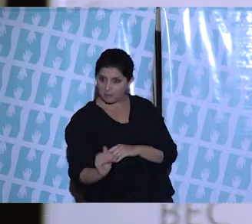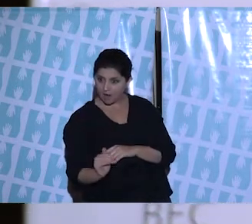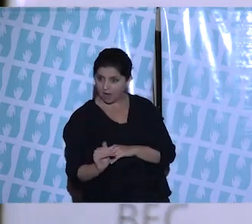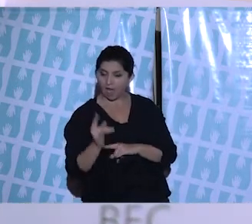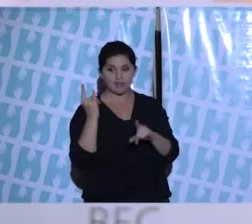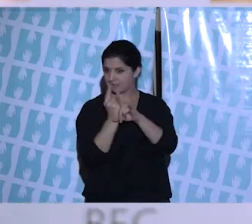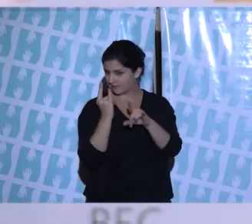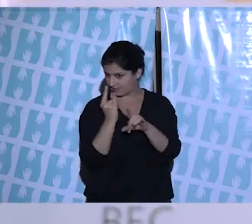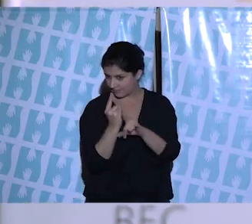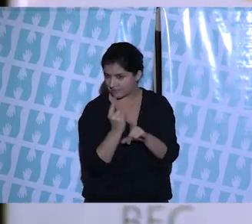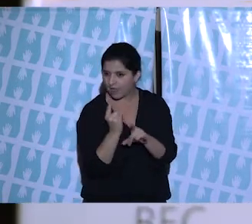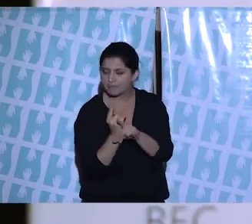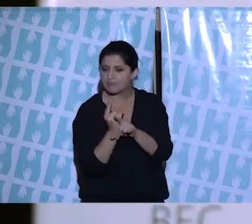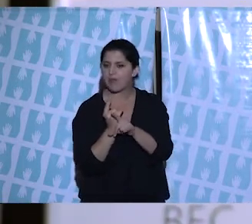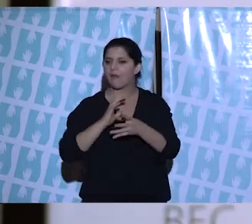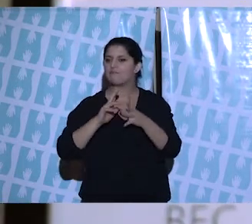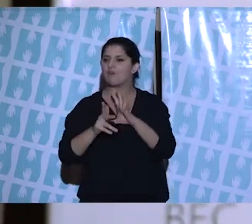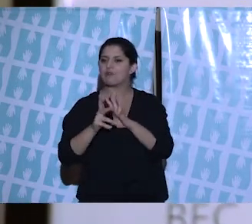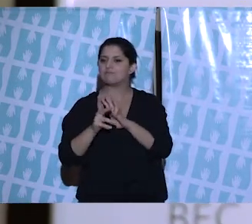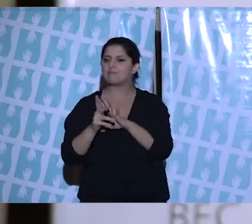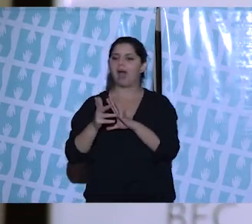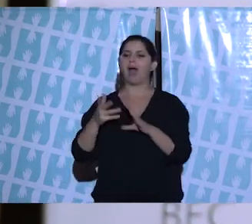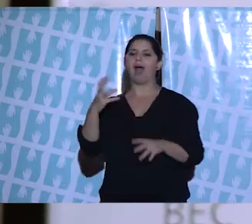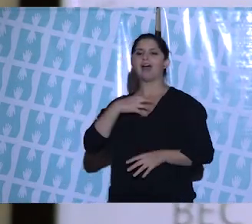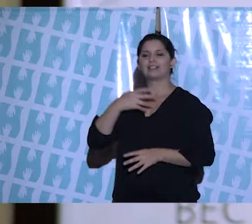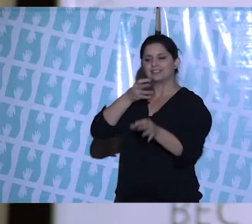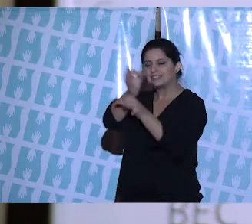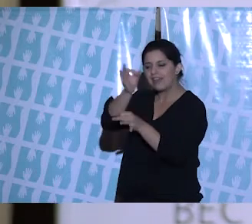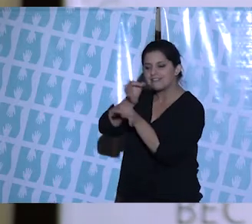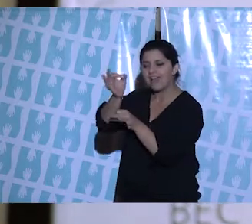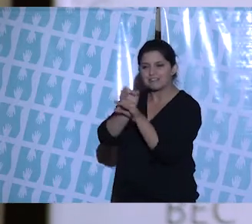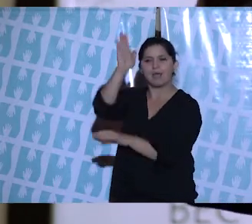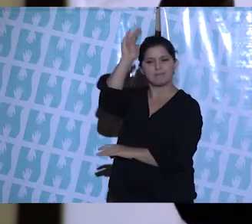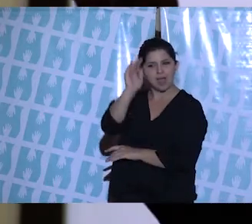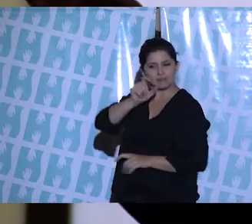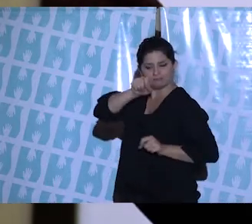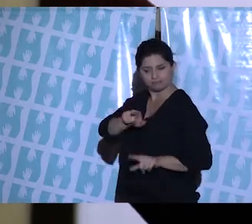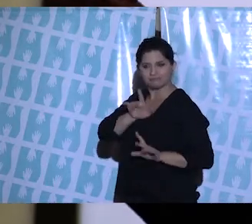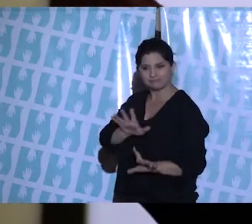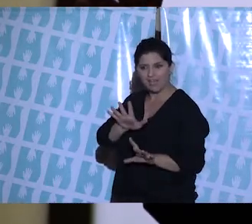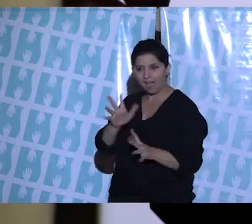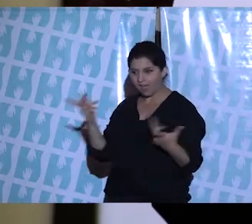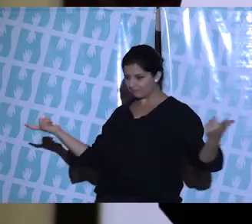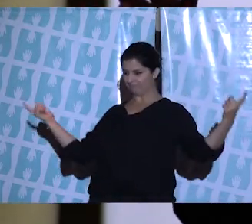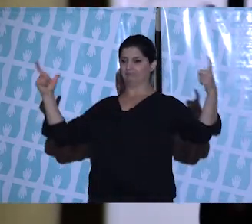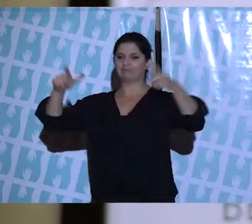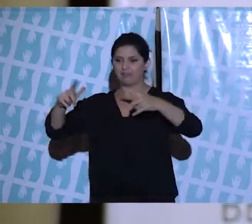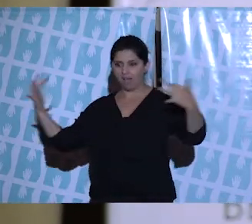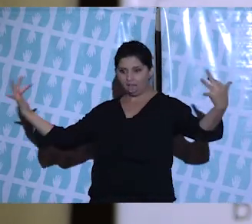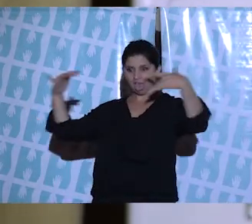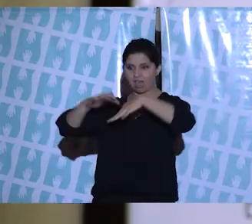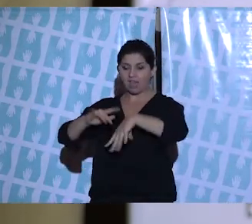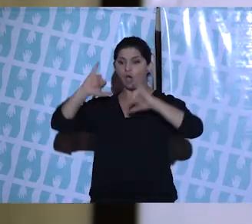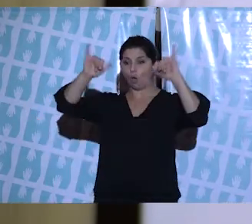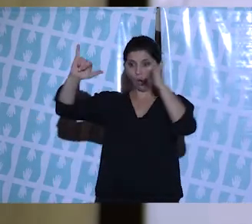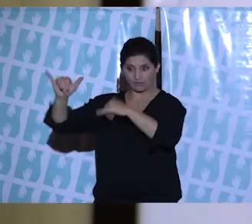hacía lo que se llamaron las lecciones de los martes, donde él se reunía rodeado de decenas de médicos jóvenes de todo